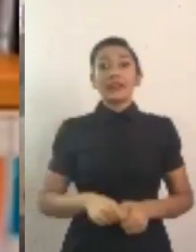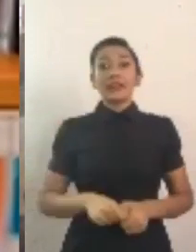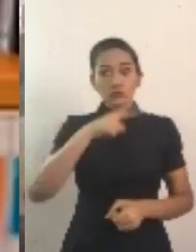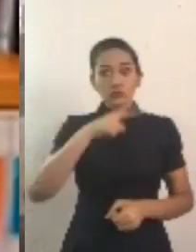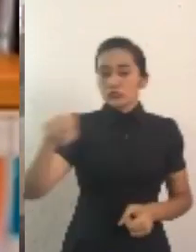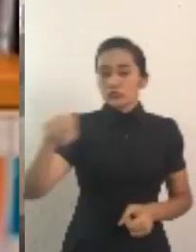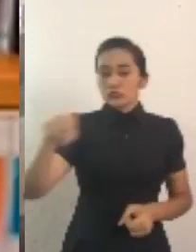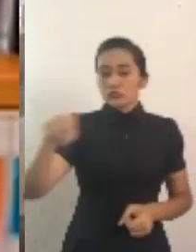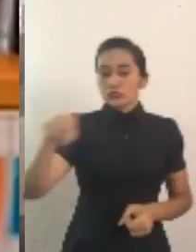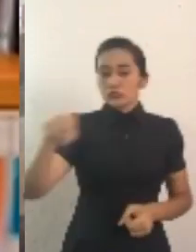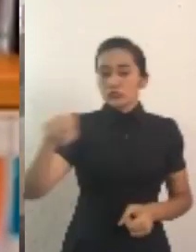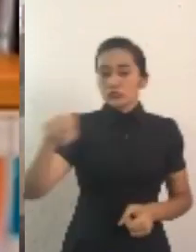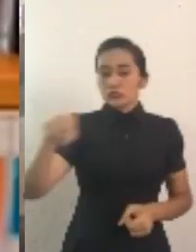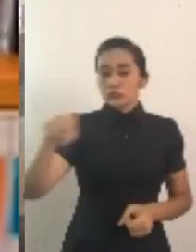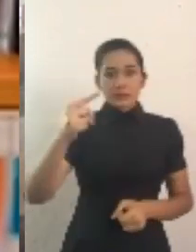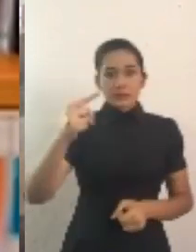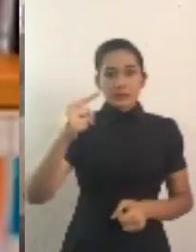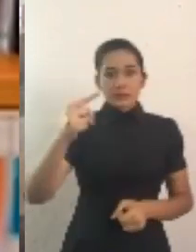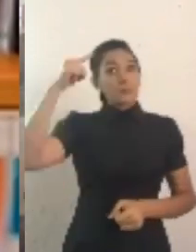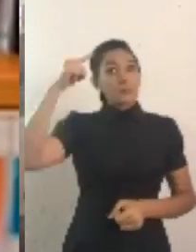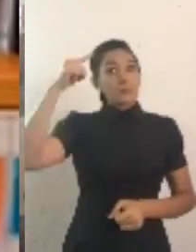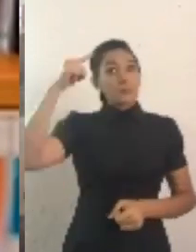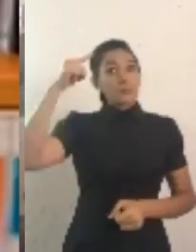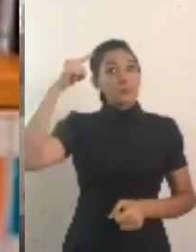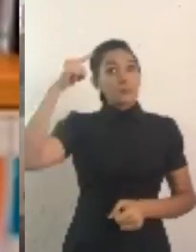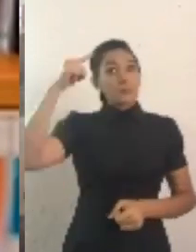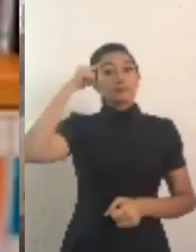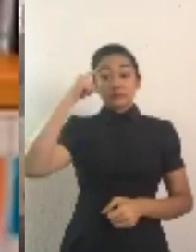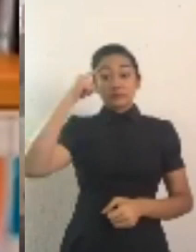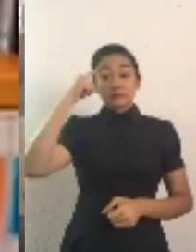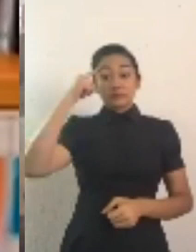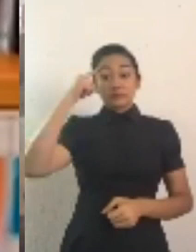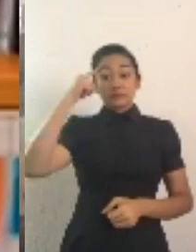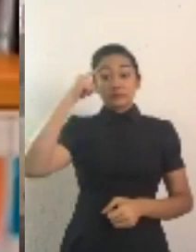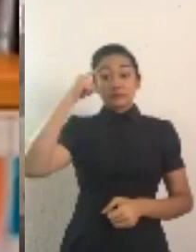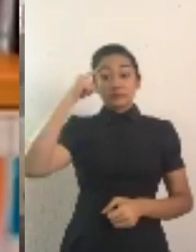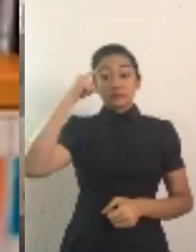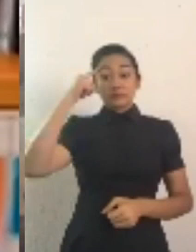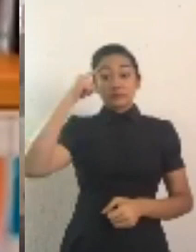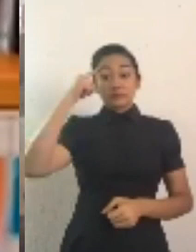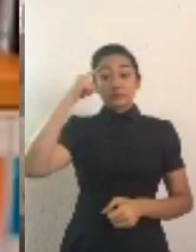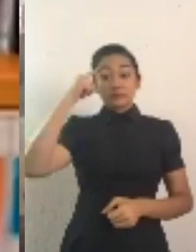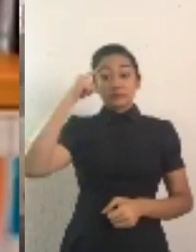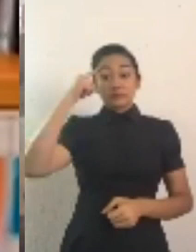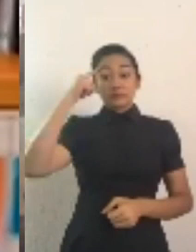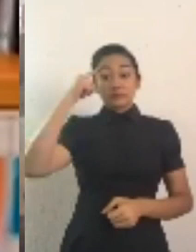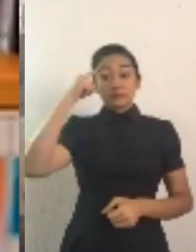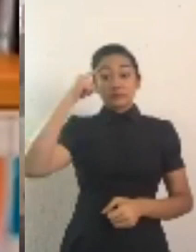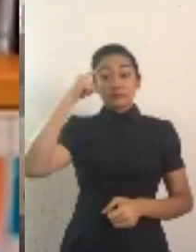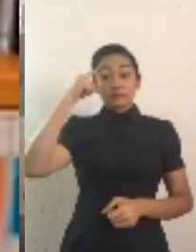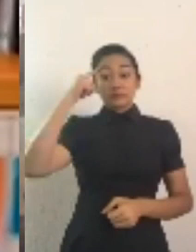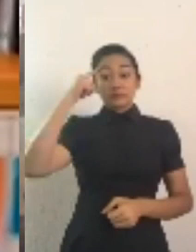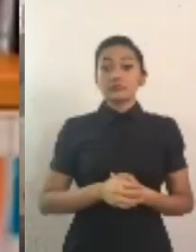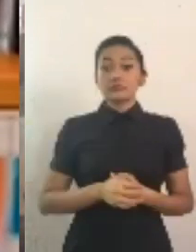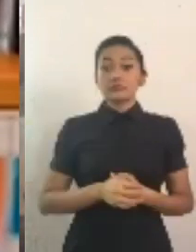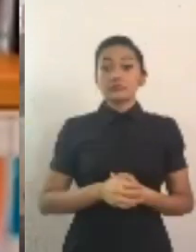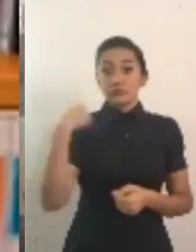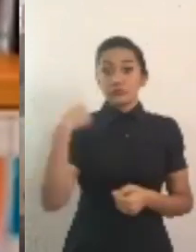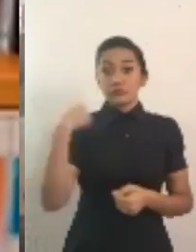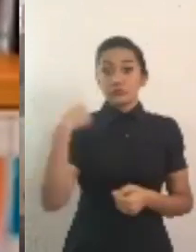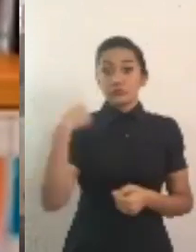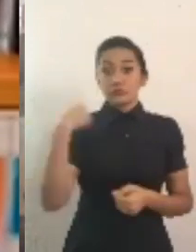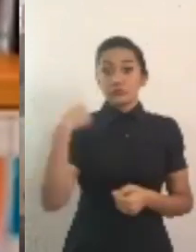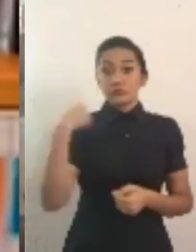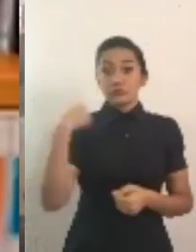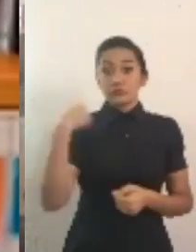que se ha denominado en el contrario la agnosia del riesgo, el no sentir el riesgo. Yo creo que una de las